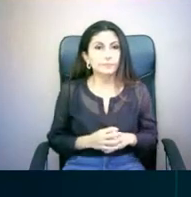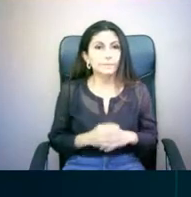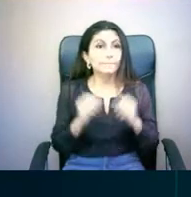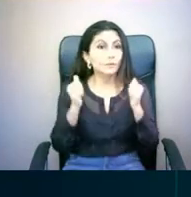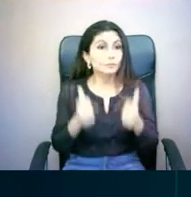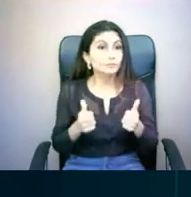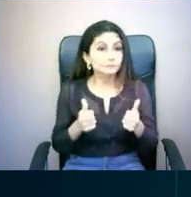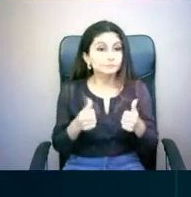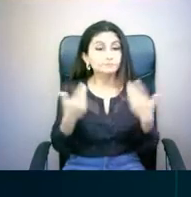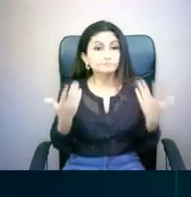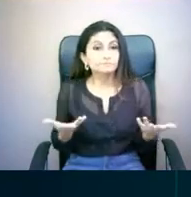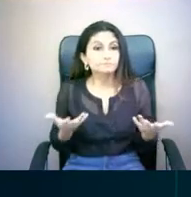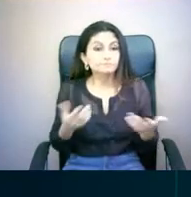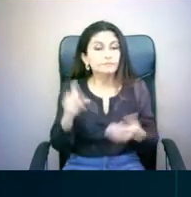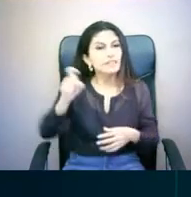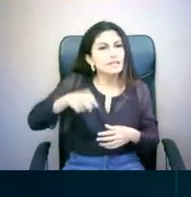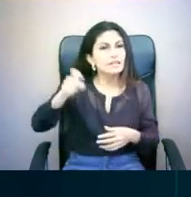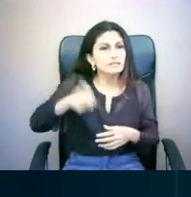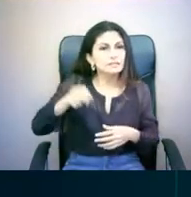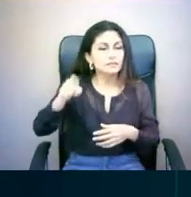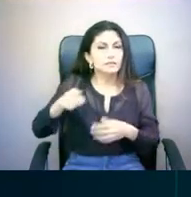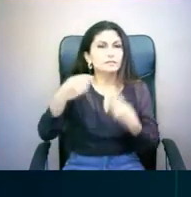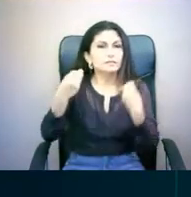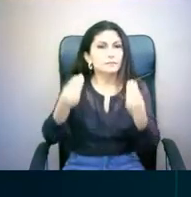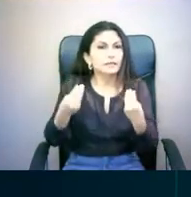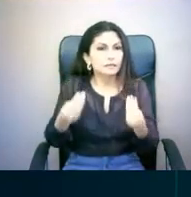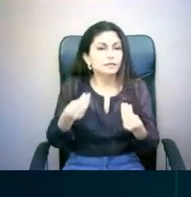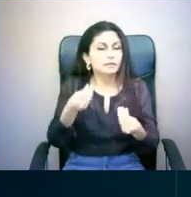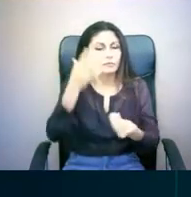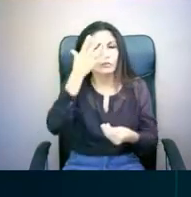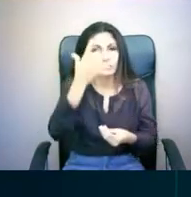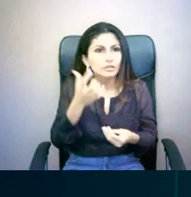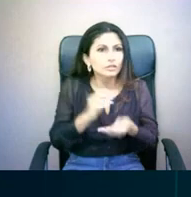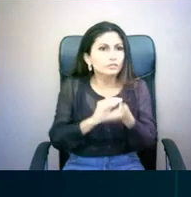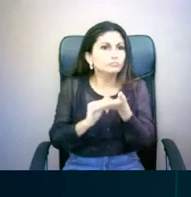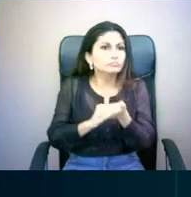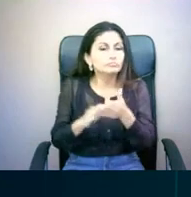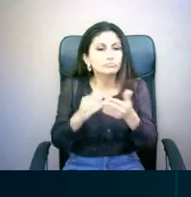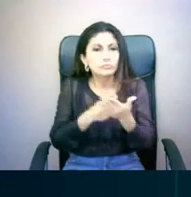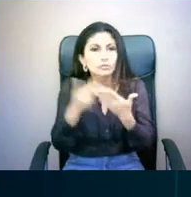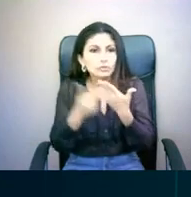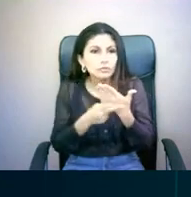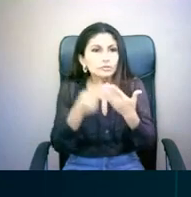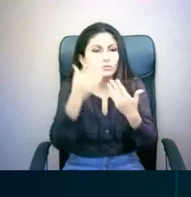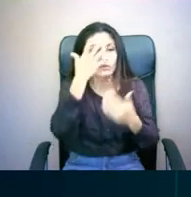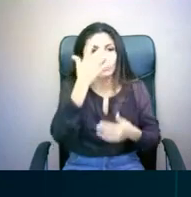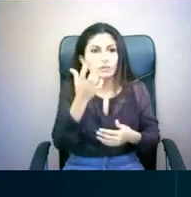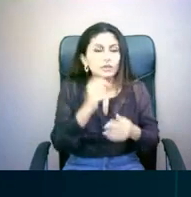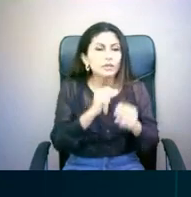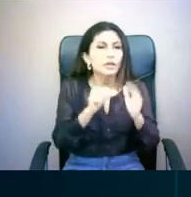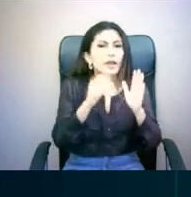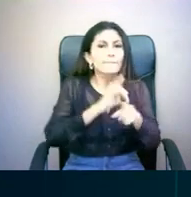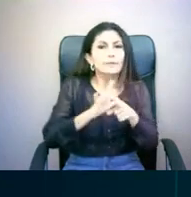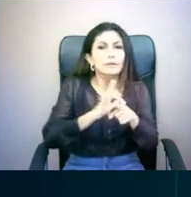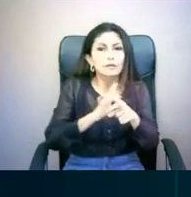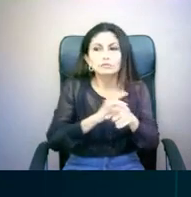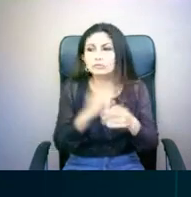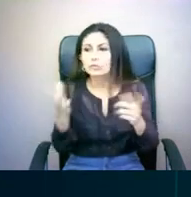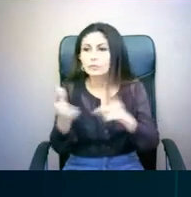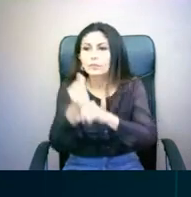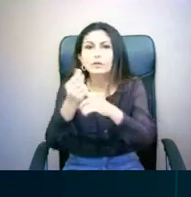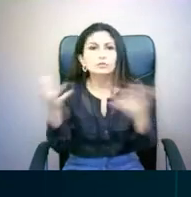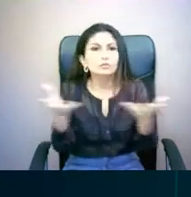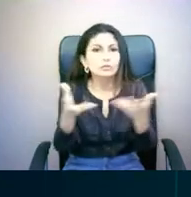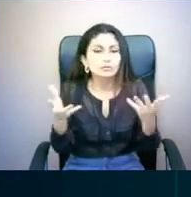Bueno, ¿de dónde parte esta necesidad? ¿Por qué esta necesidad? ¿Por qué llegamos a esto? ¿De dónde encontramos esta aplicación? Pues si bien, digamos, la